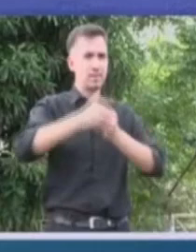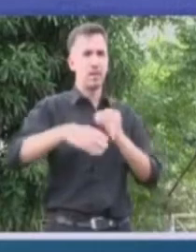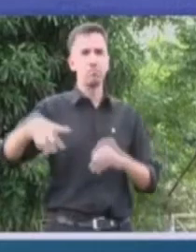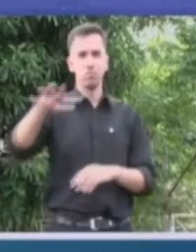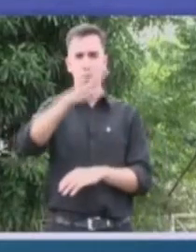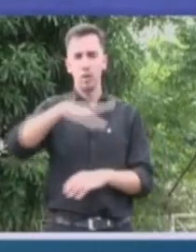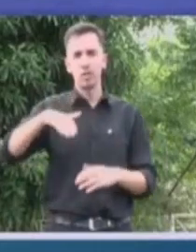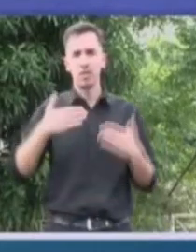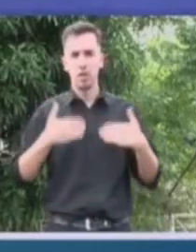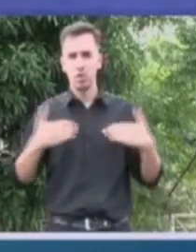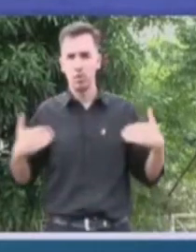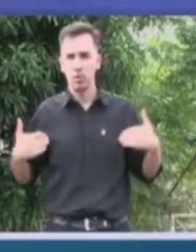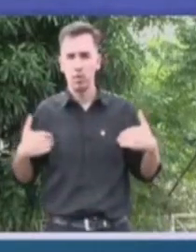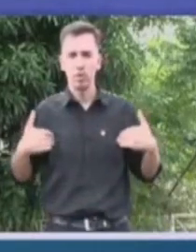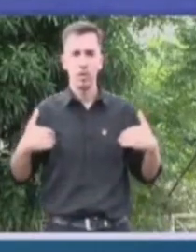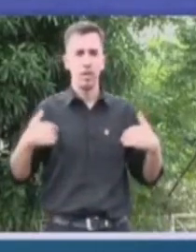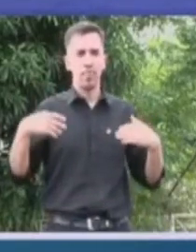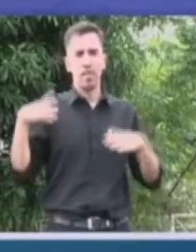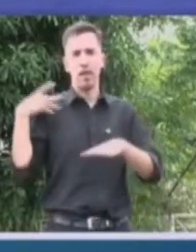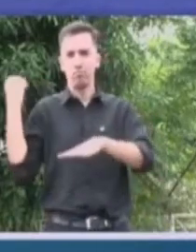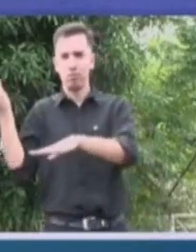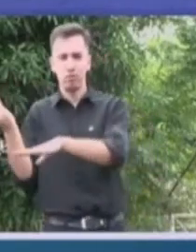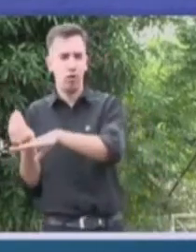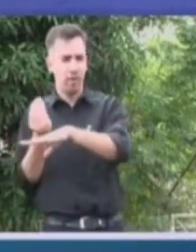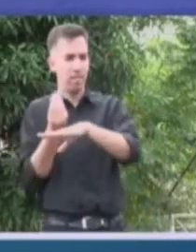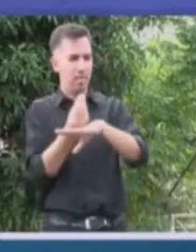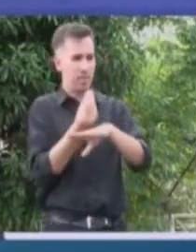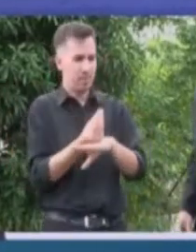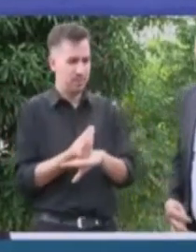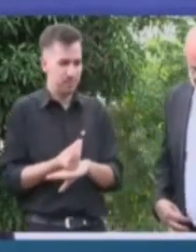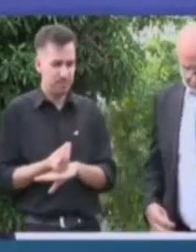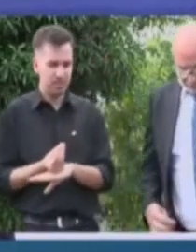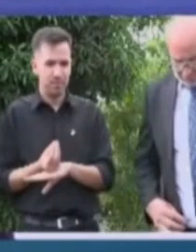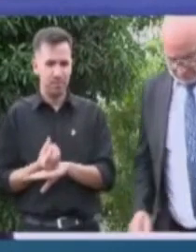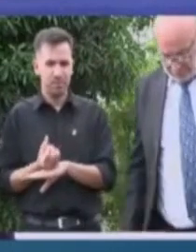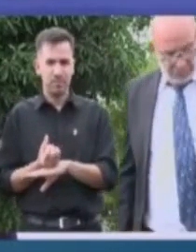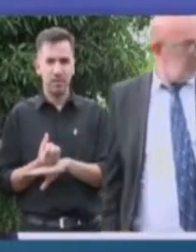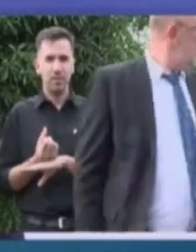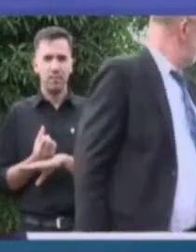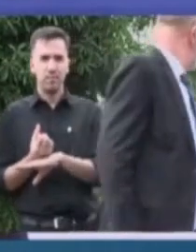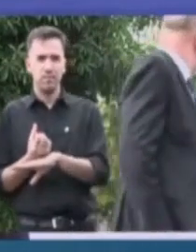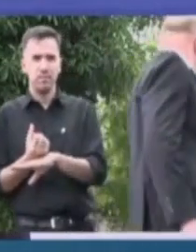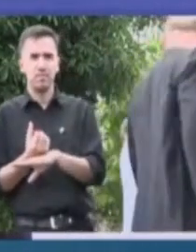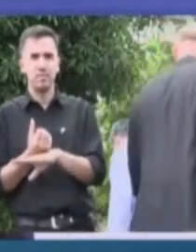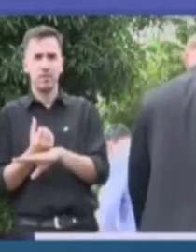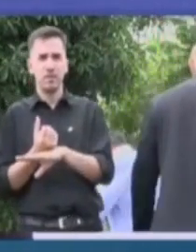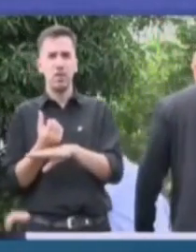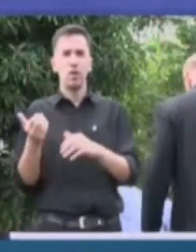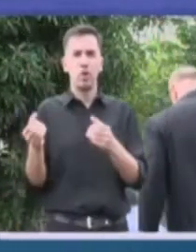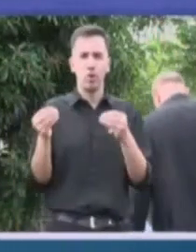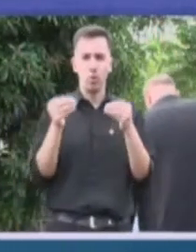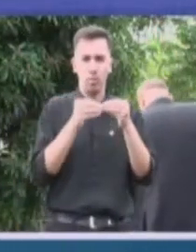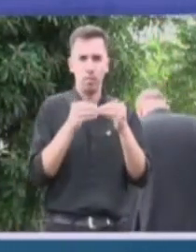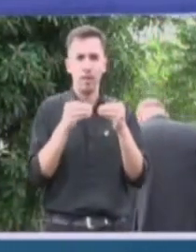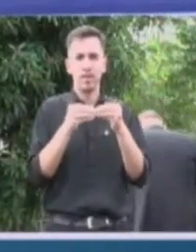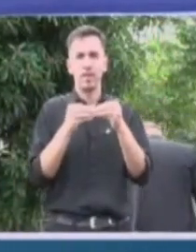Apóstoles, funcionarios de los tres poderes, Fuerzas Armadas y de Seguridad, compañeros de